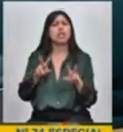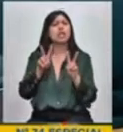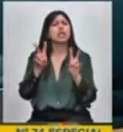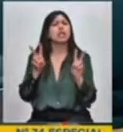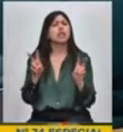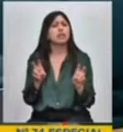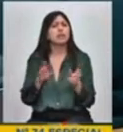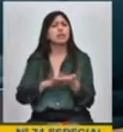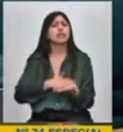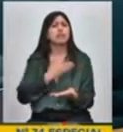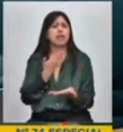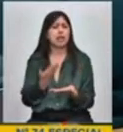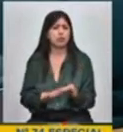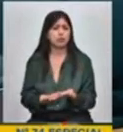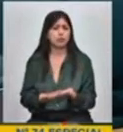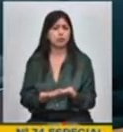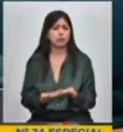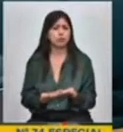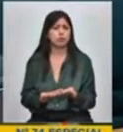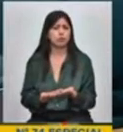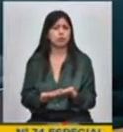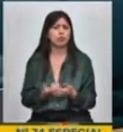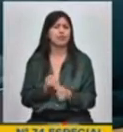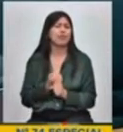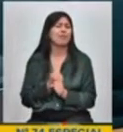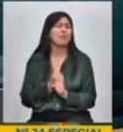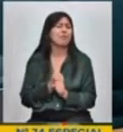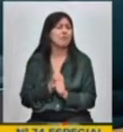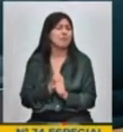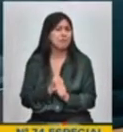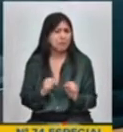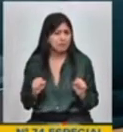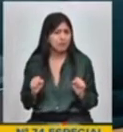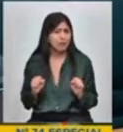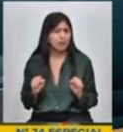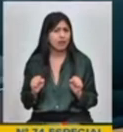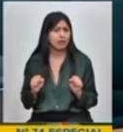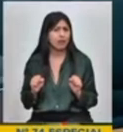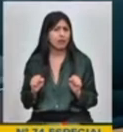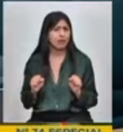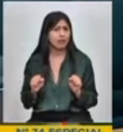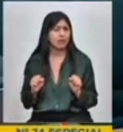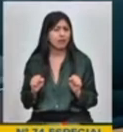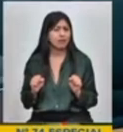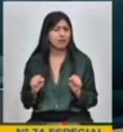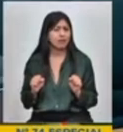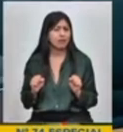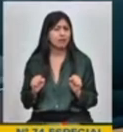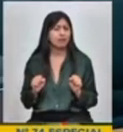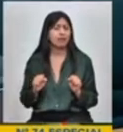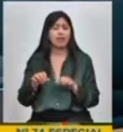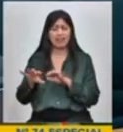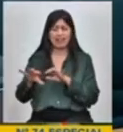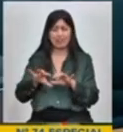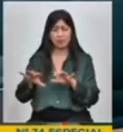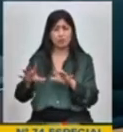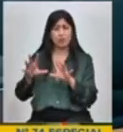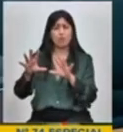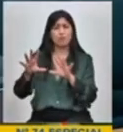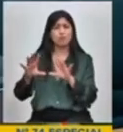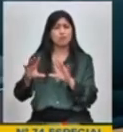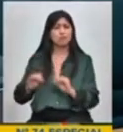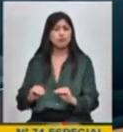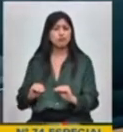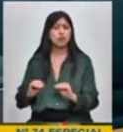con salud. No es posible que tengamos el nivel de falta de recursos que